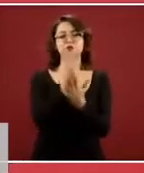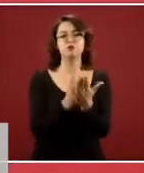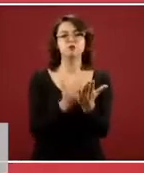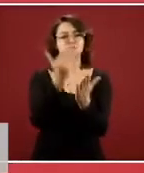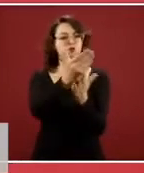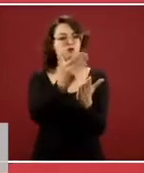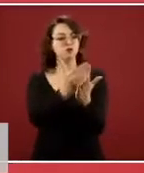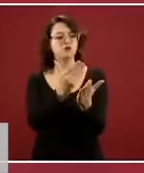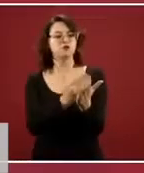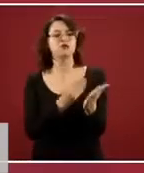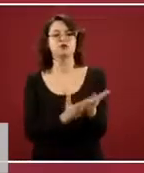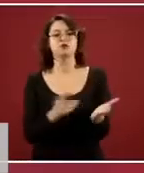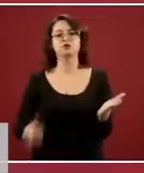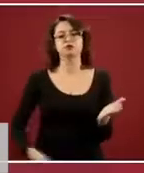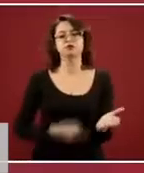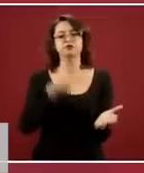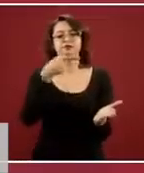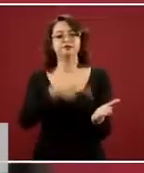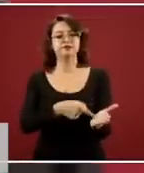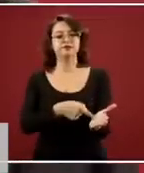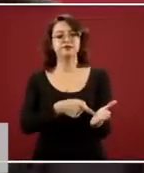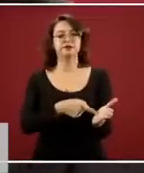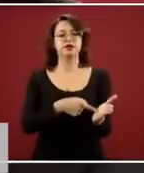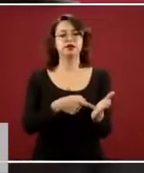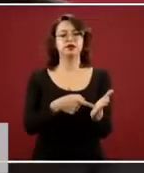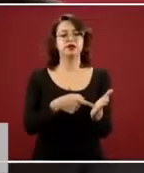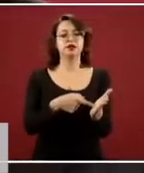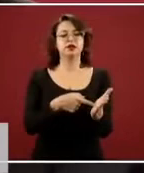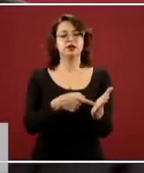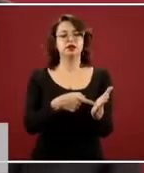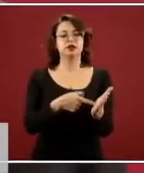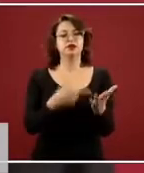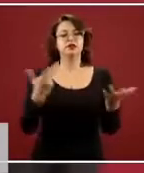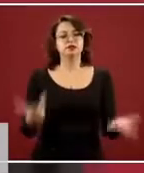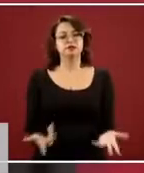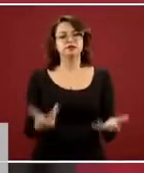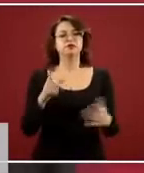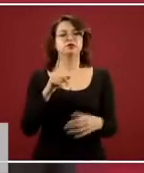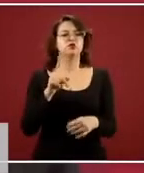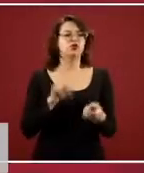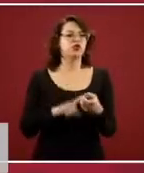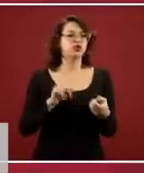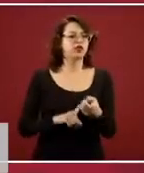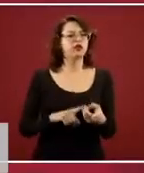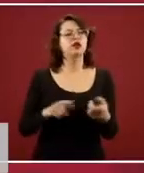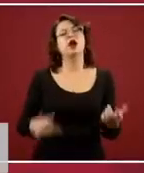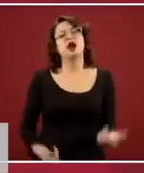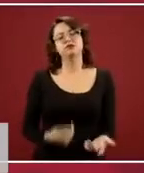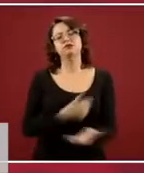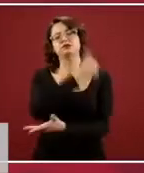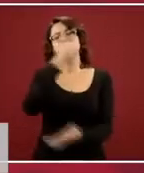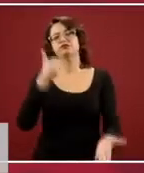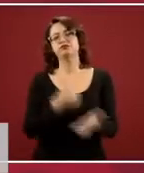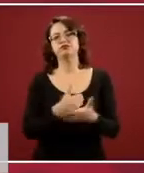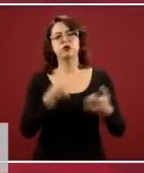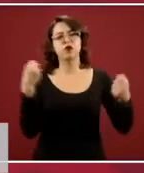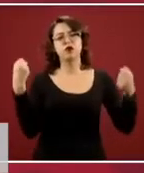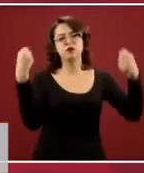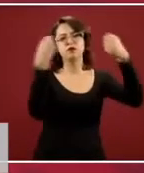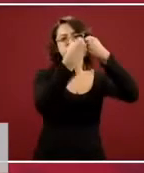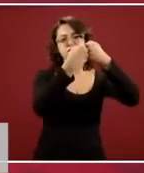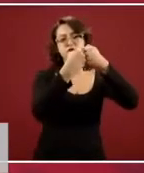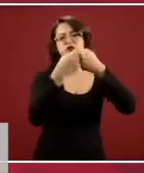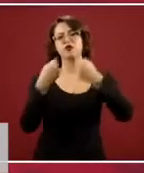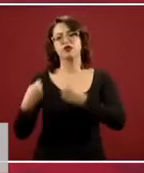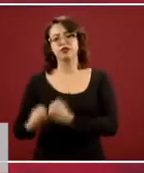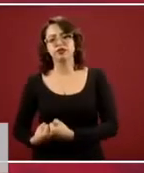pesos para el 2021. Los recursos se obtuvieron de los ahorros de fin de año y ya se tienen disponibles. Será la Secretaría de la Defensa quien esté a